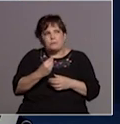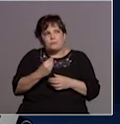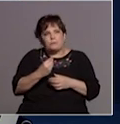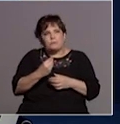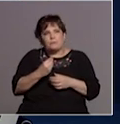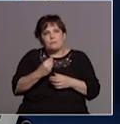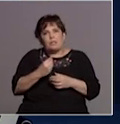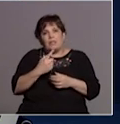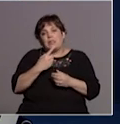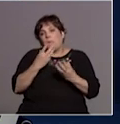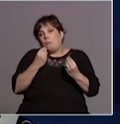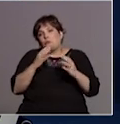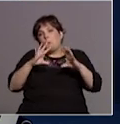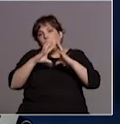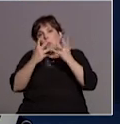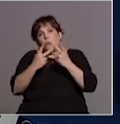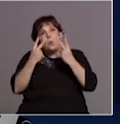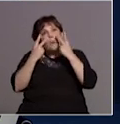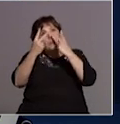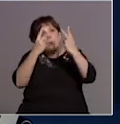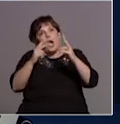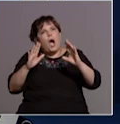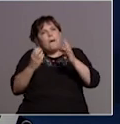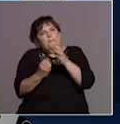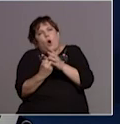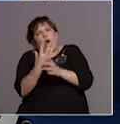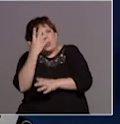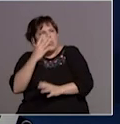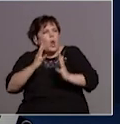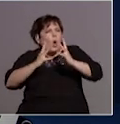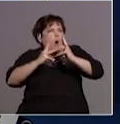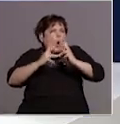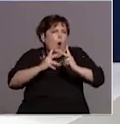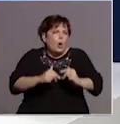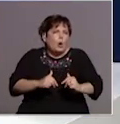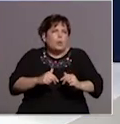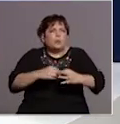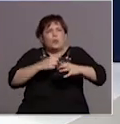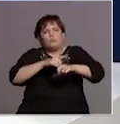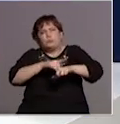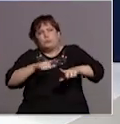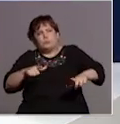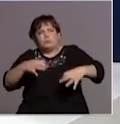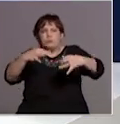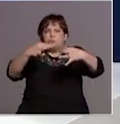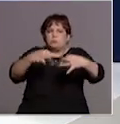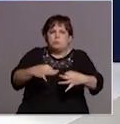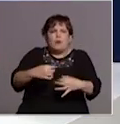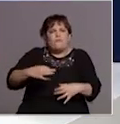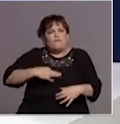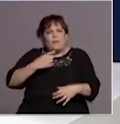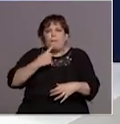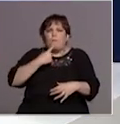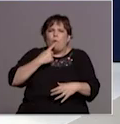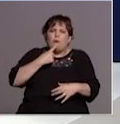para muchos países en el mundo constituía un modelo de orden también de vida política